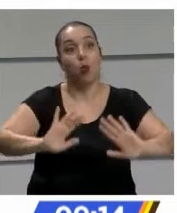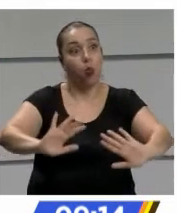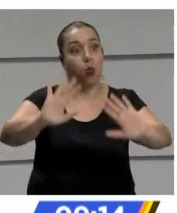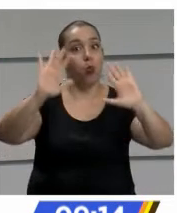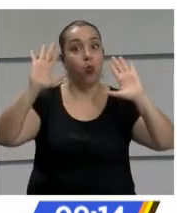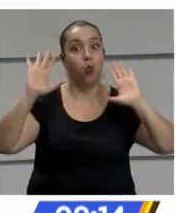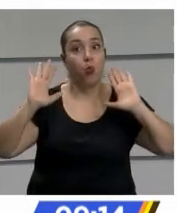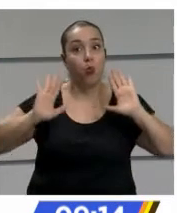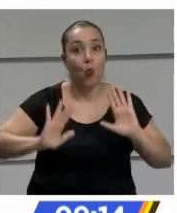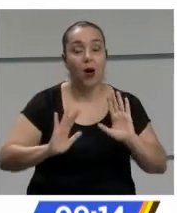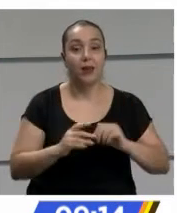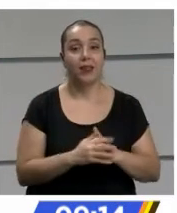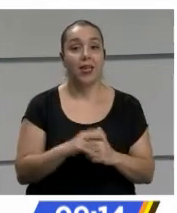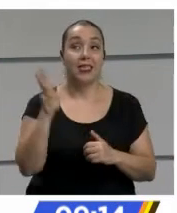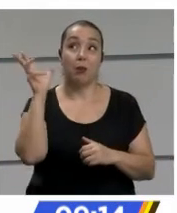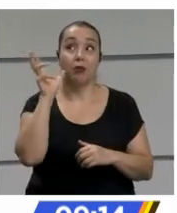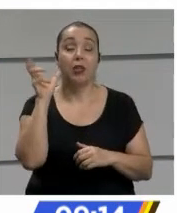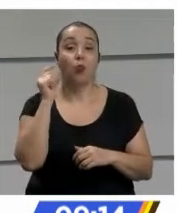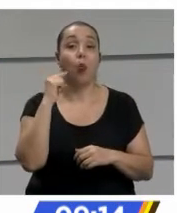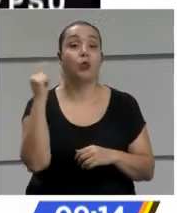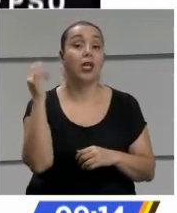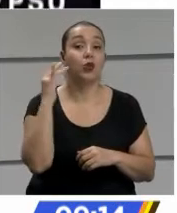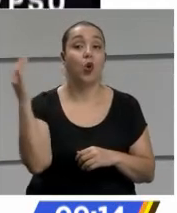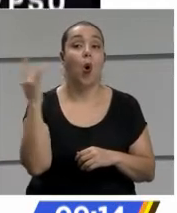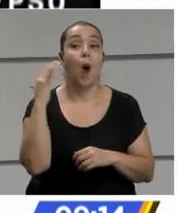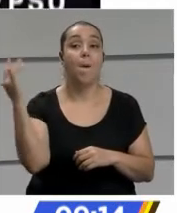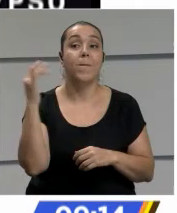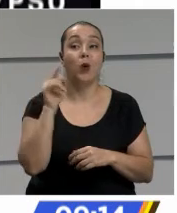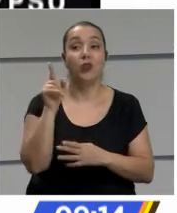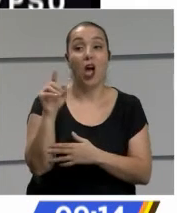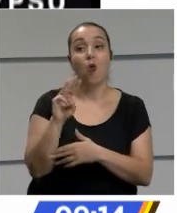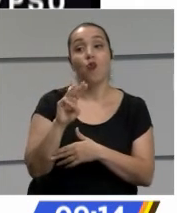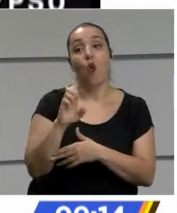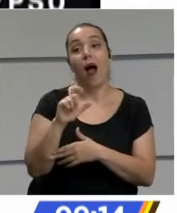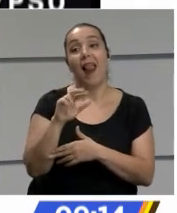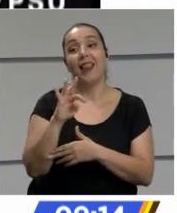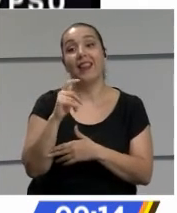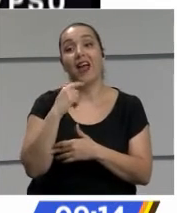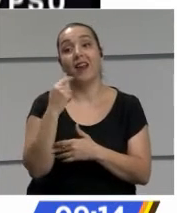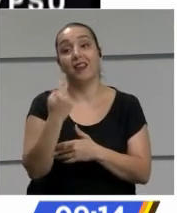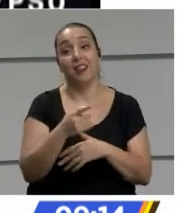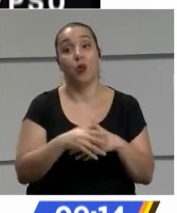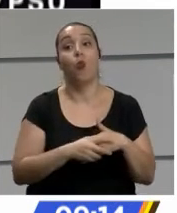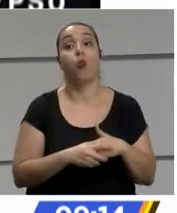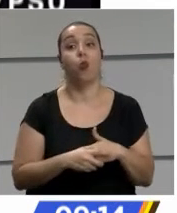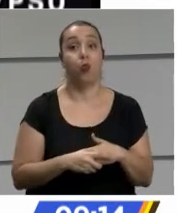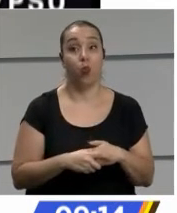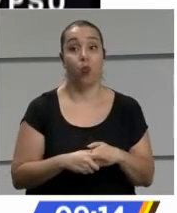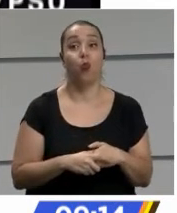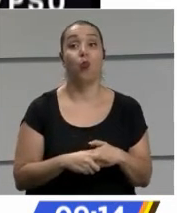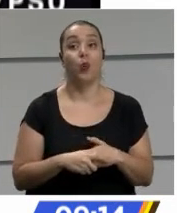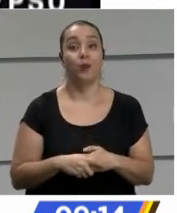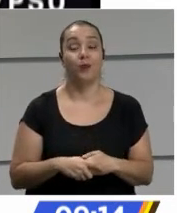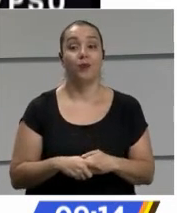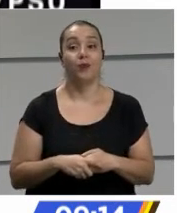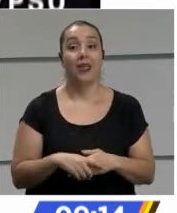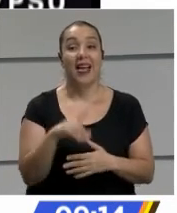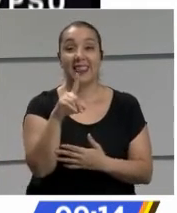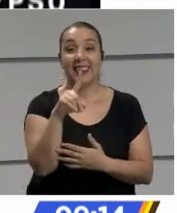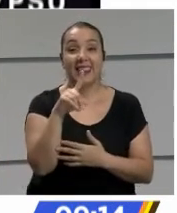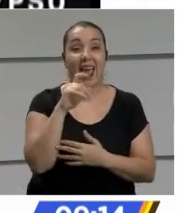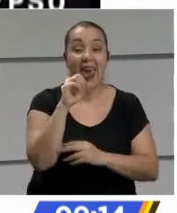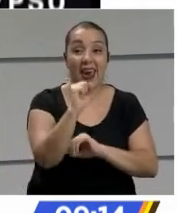Para mí, el máximo exponente, ¿verdad? Así, lo estamos escuchando. Don Walter Ferguson, de la zona de Cahuita. Y es él, ahí sabe, ¿no?